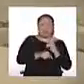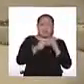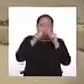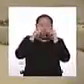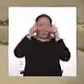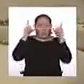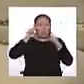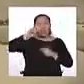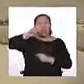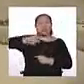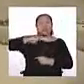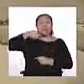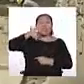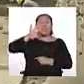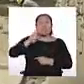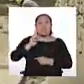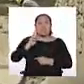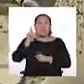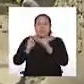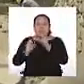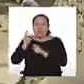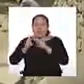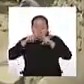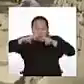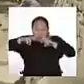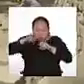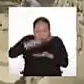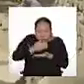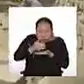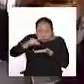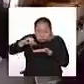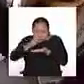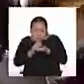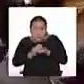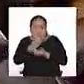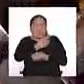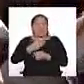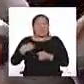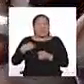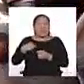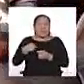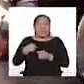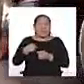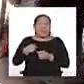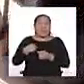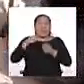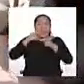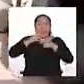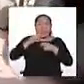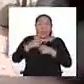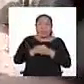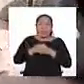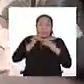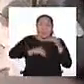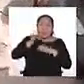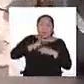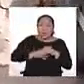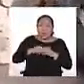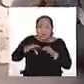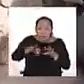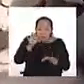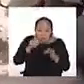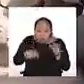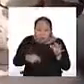año 2016, arqueólogos del Ministerio de Cultura descubrieron los restos de una mujer que al parecer